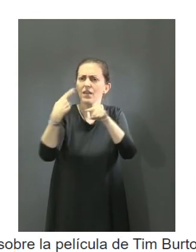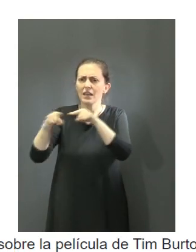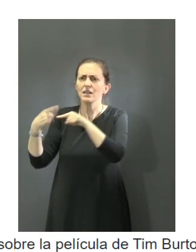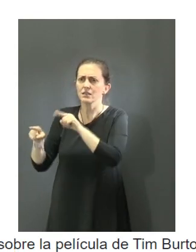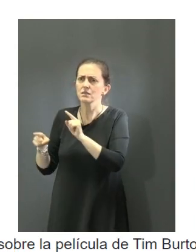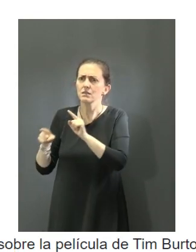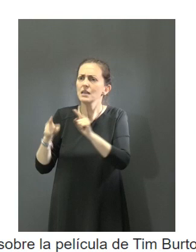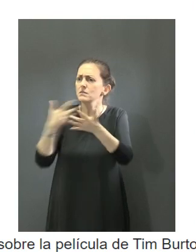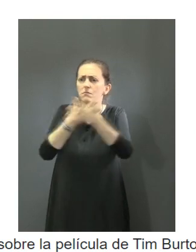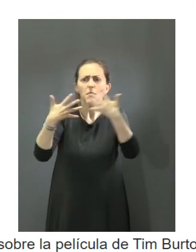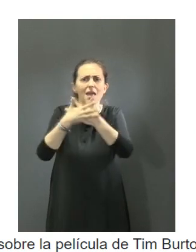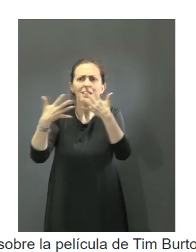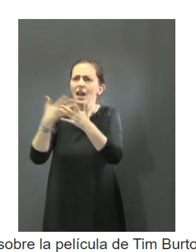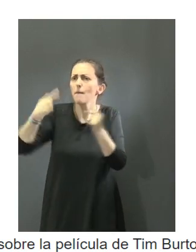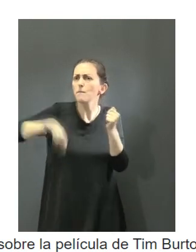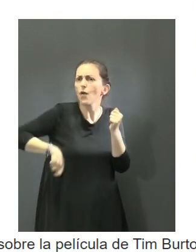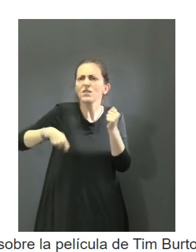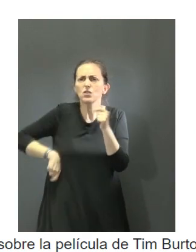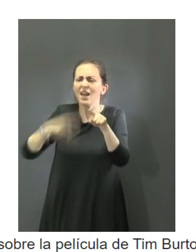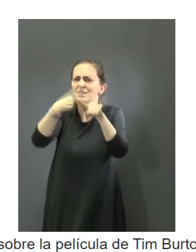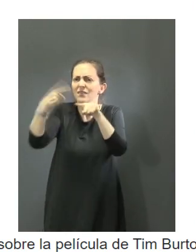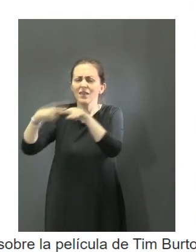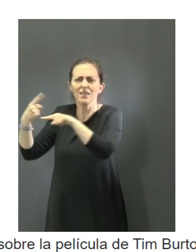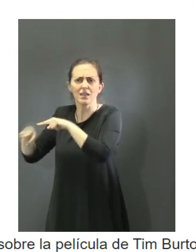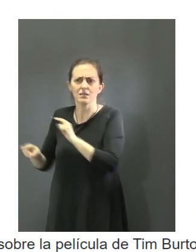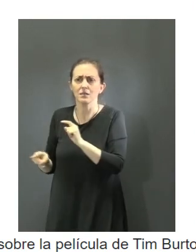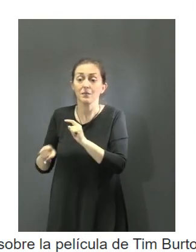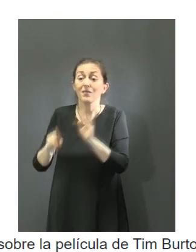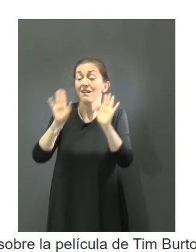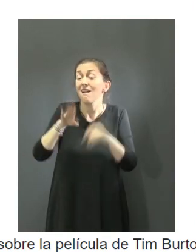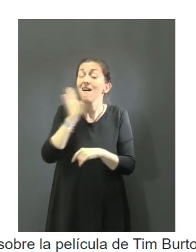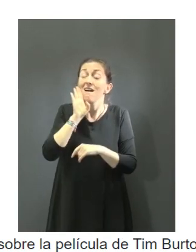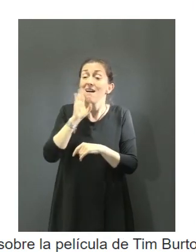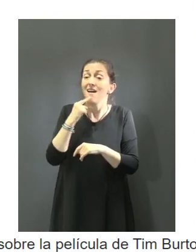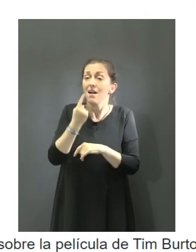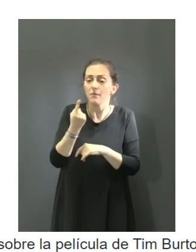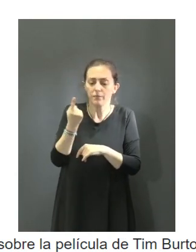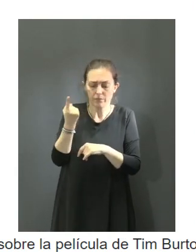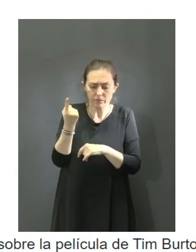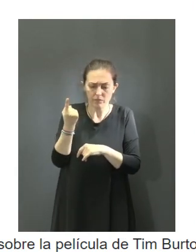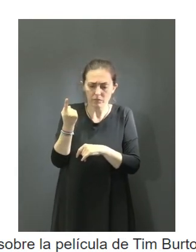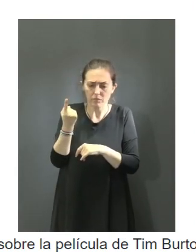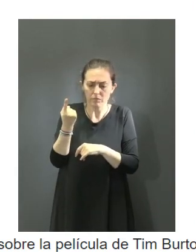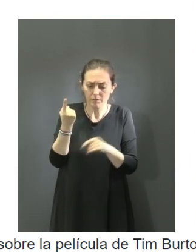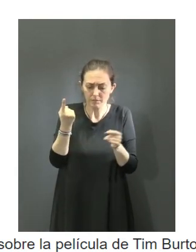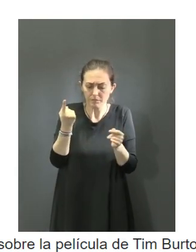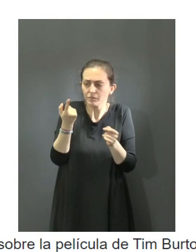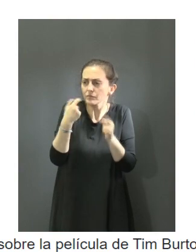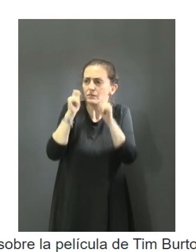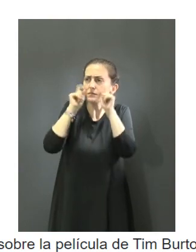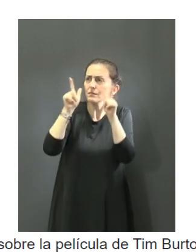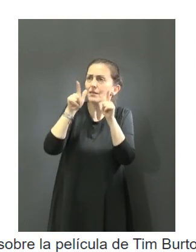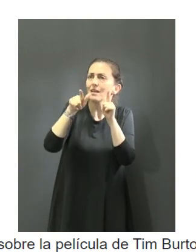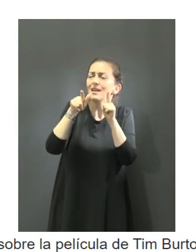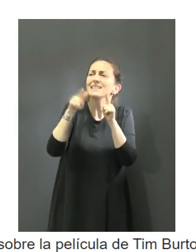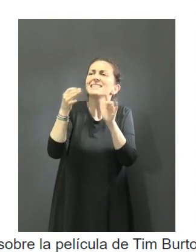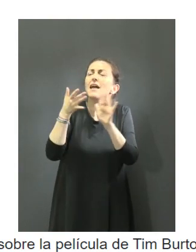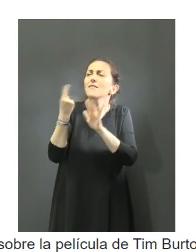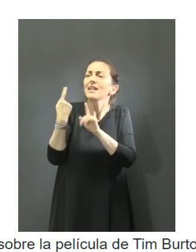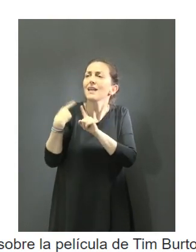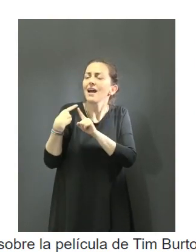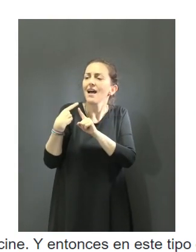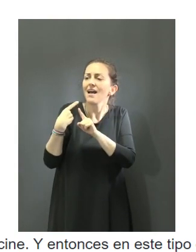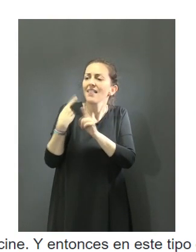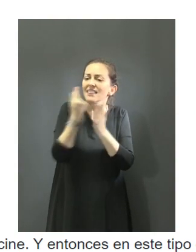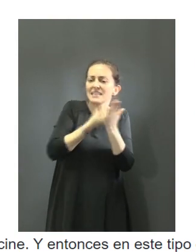esta interdisciplinaridad. Y luego, por supuesto, lo que hemos dicho antes, se es consciente cada vez más de que es necesario un codiseño, como decías tú,